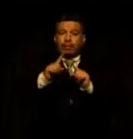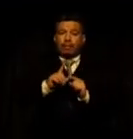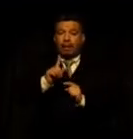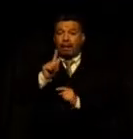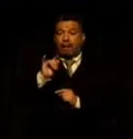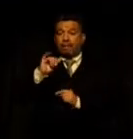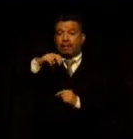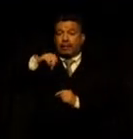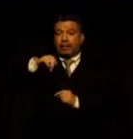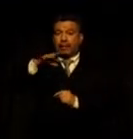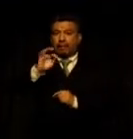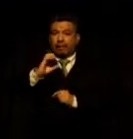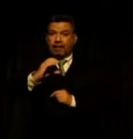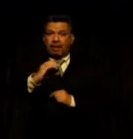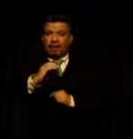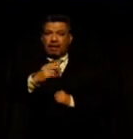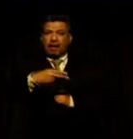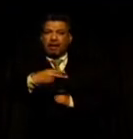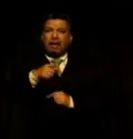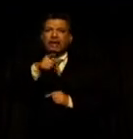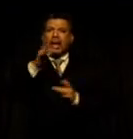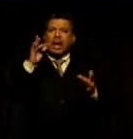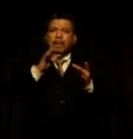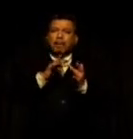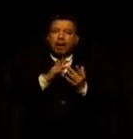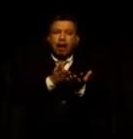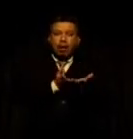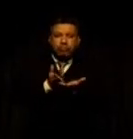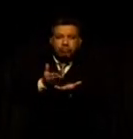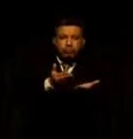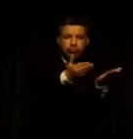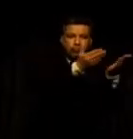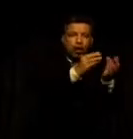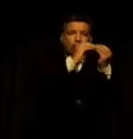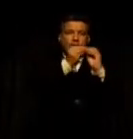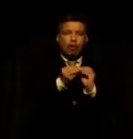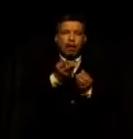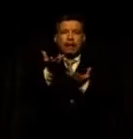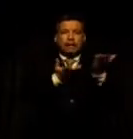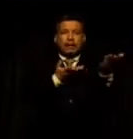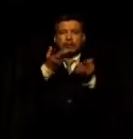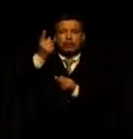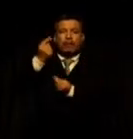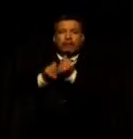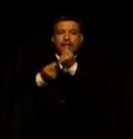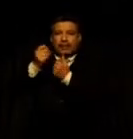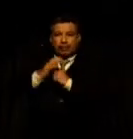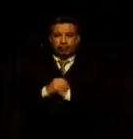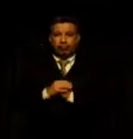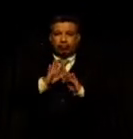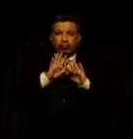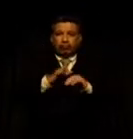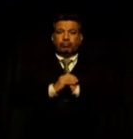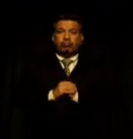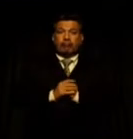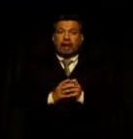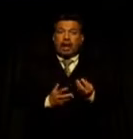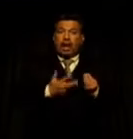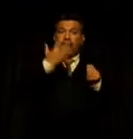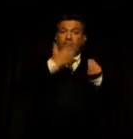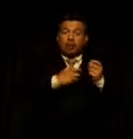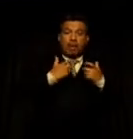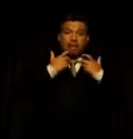es exactamente esa misma tendencia pasando en servicios financieros la industria de servicios financieros es una de las industrias más